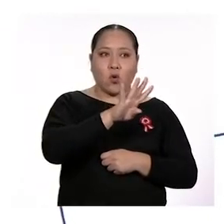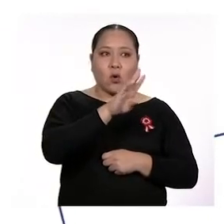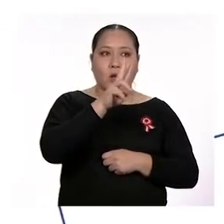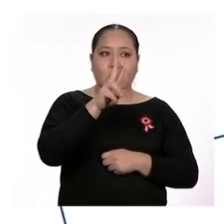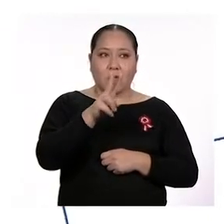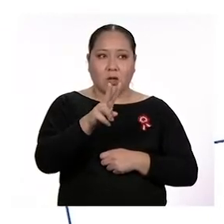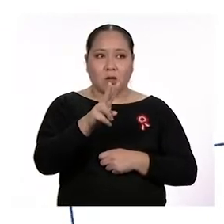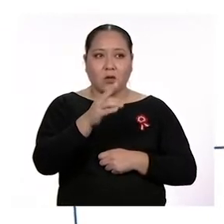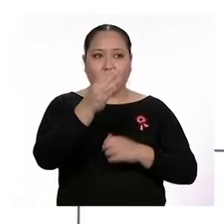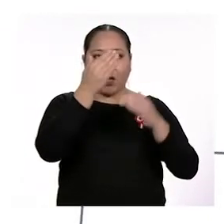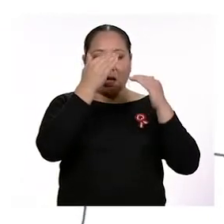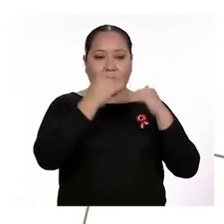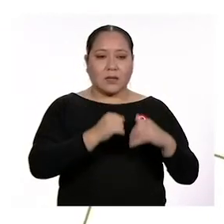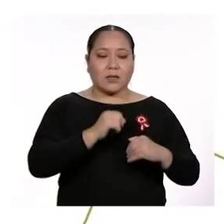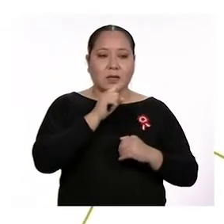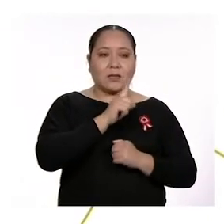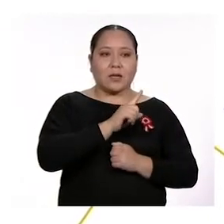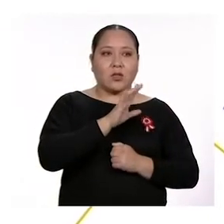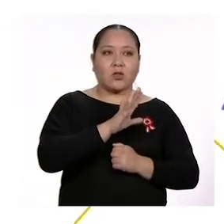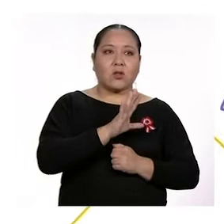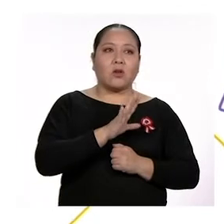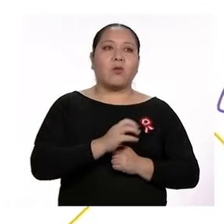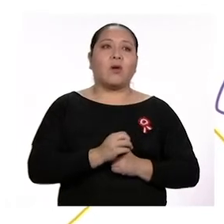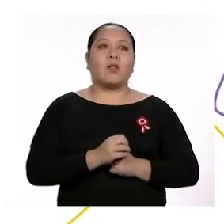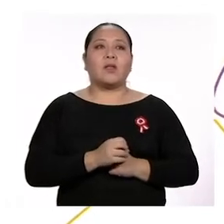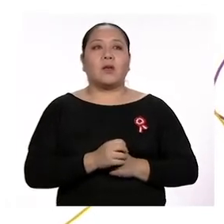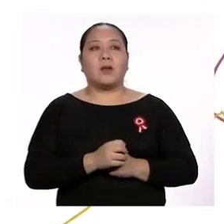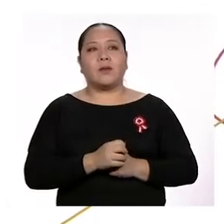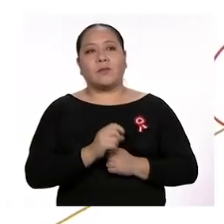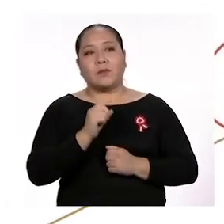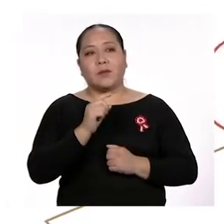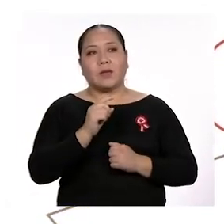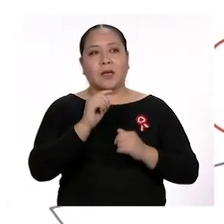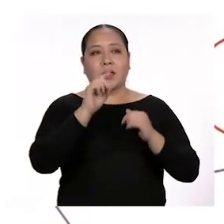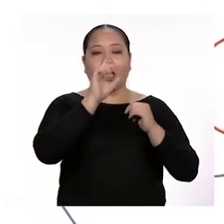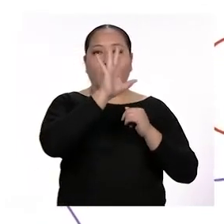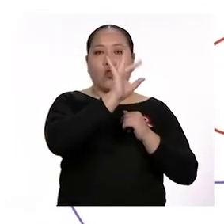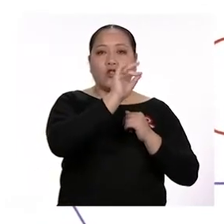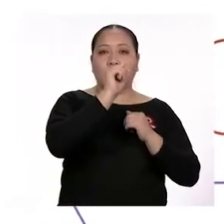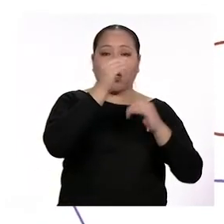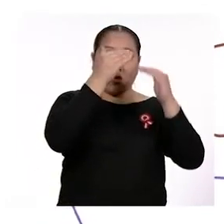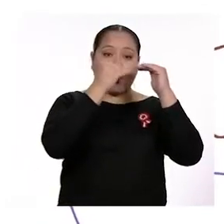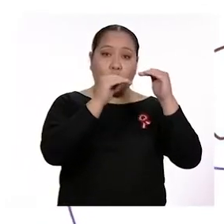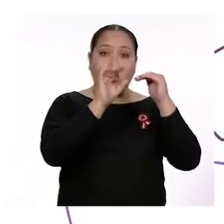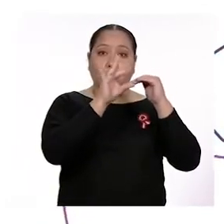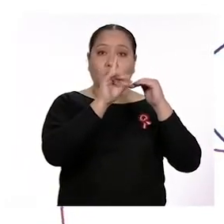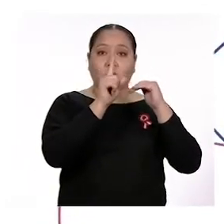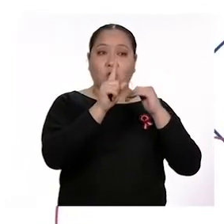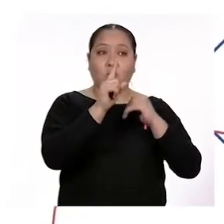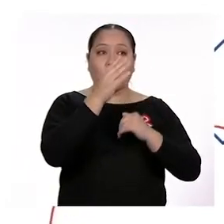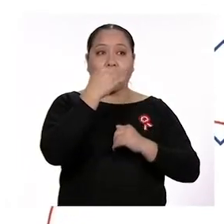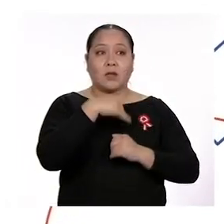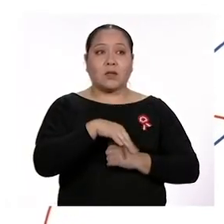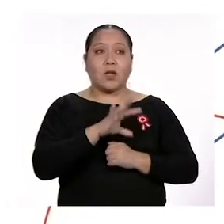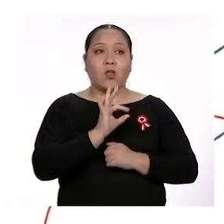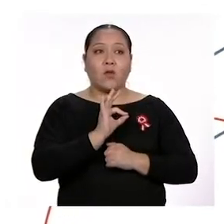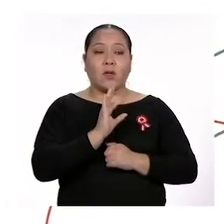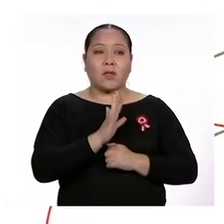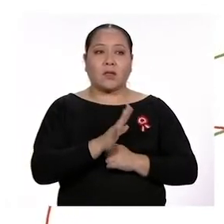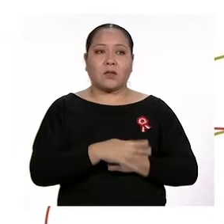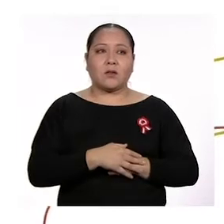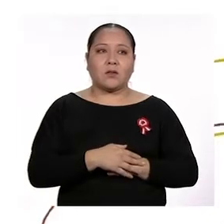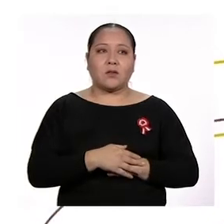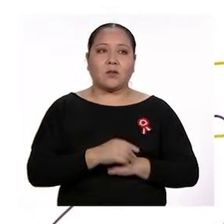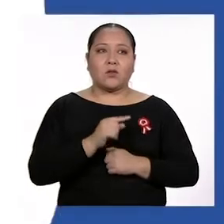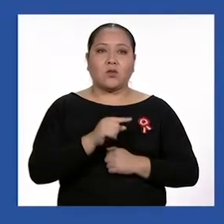hasta 150 y su presión diastólica estuvo desde 81 hasta 95, es decir, su